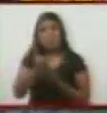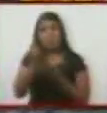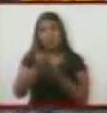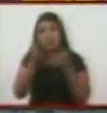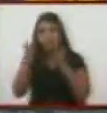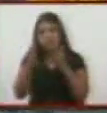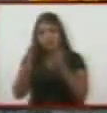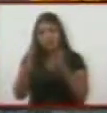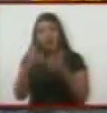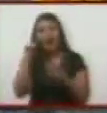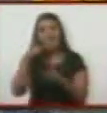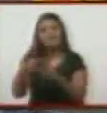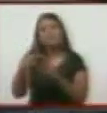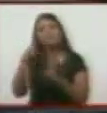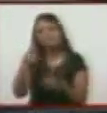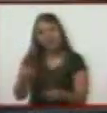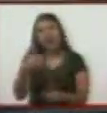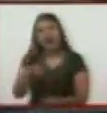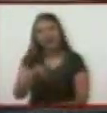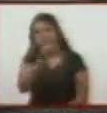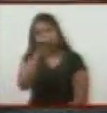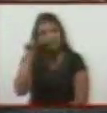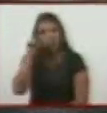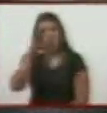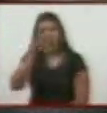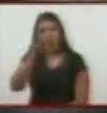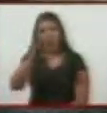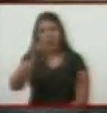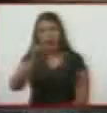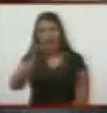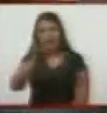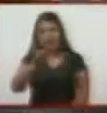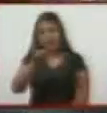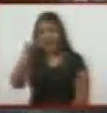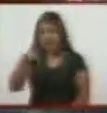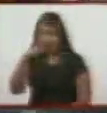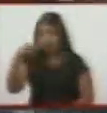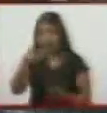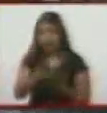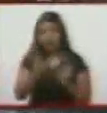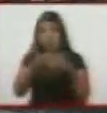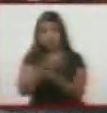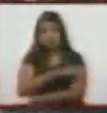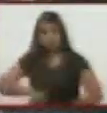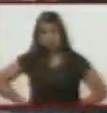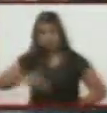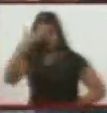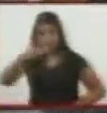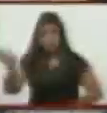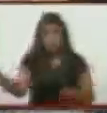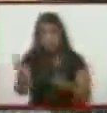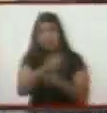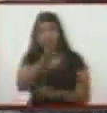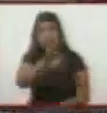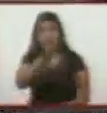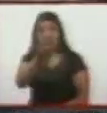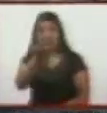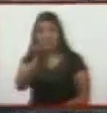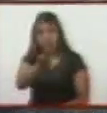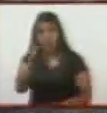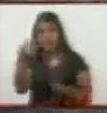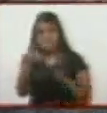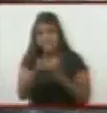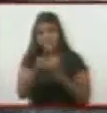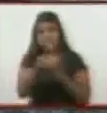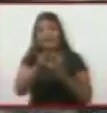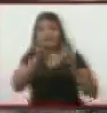dando positivo para cocaína. En lo que va de año, solo la Guardia Nacional Bolivariana ha logrado decomisar más de 22.700